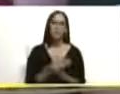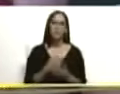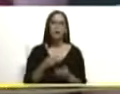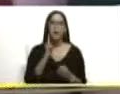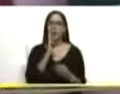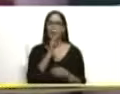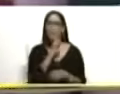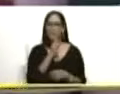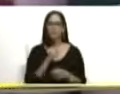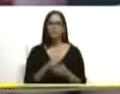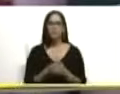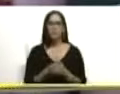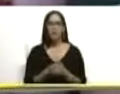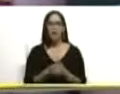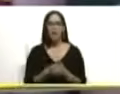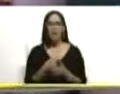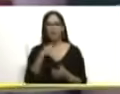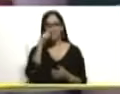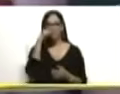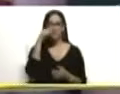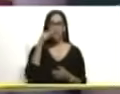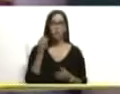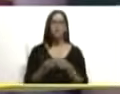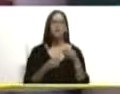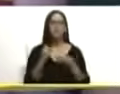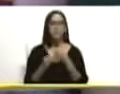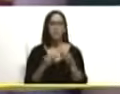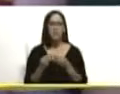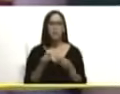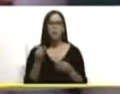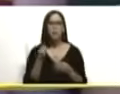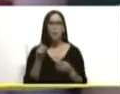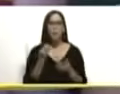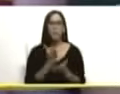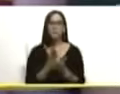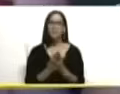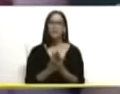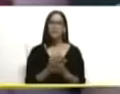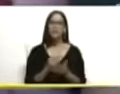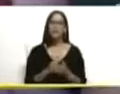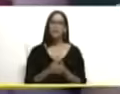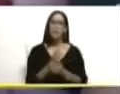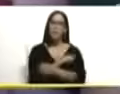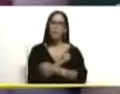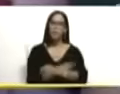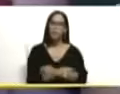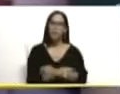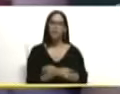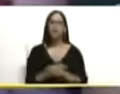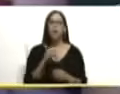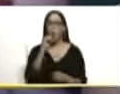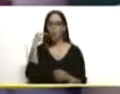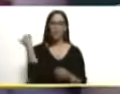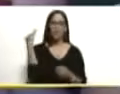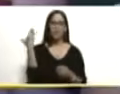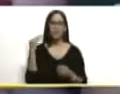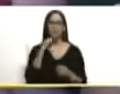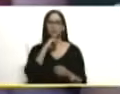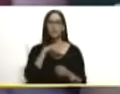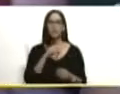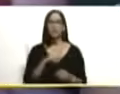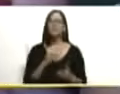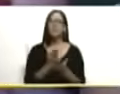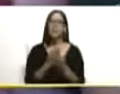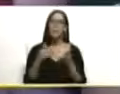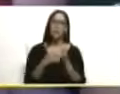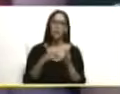al mantuanaje, a los cifrinos que se hicieron como élite siempre del poder político oligarquía histórica de nuestro país, siempre en contra del